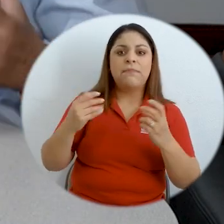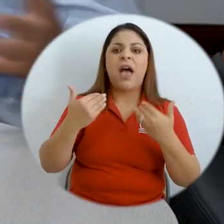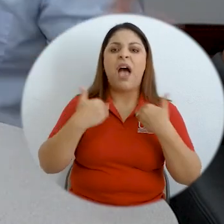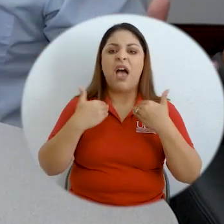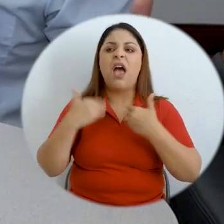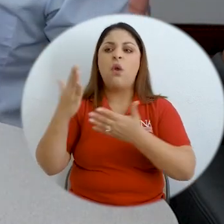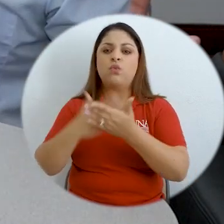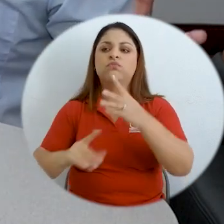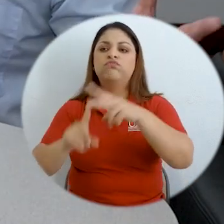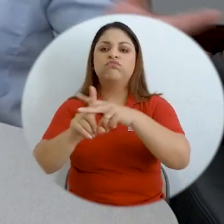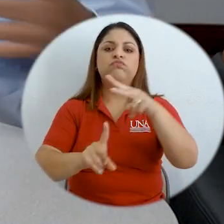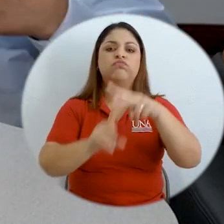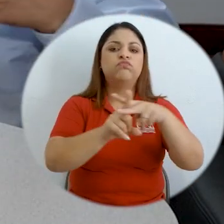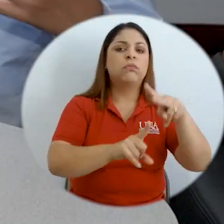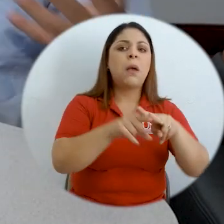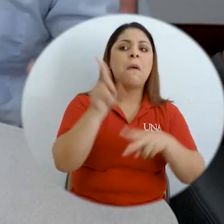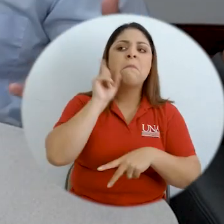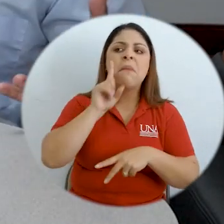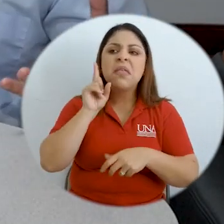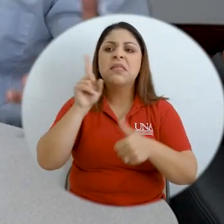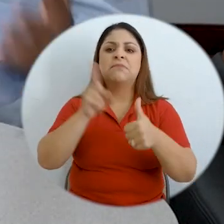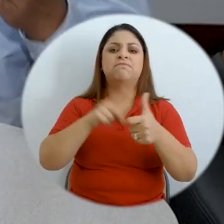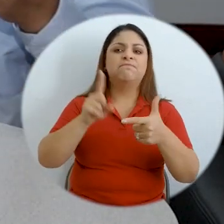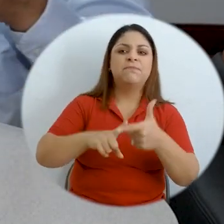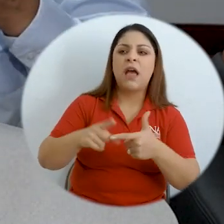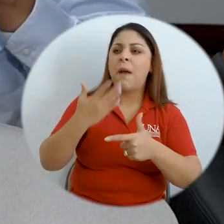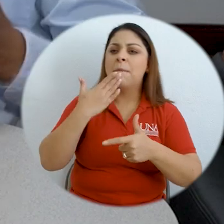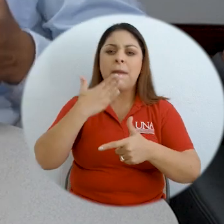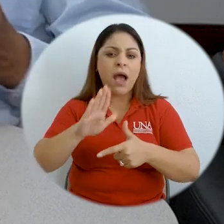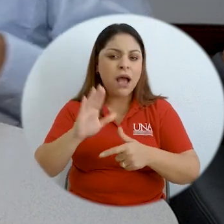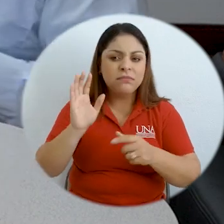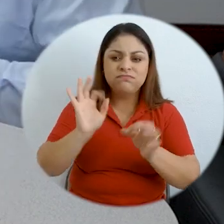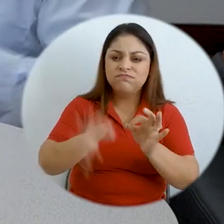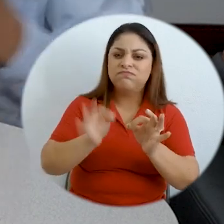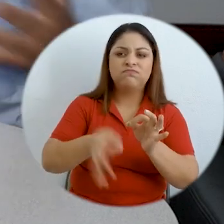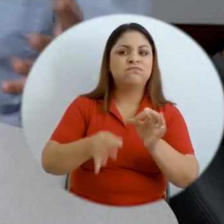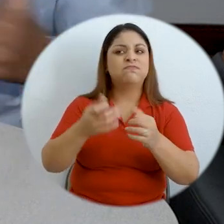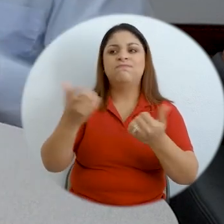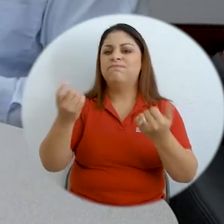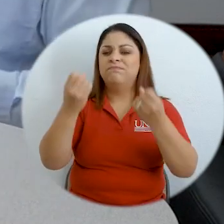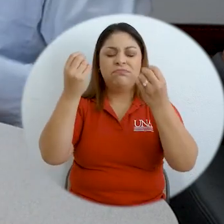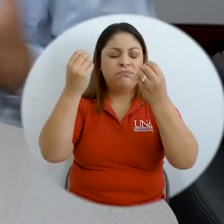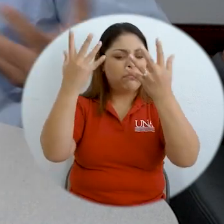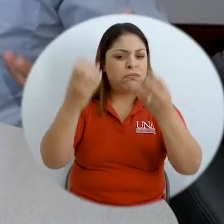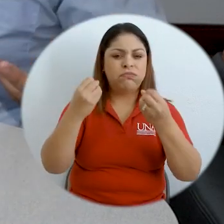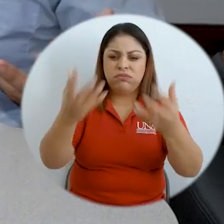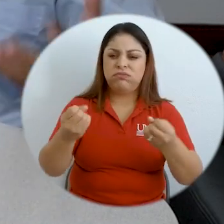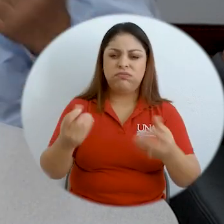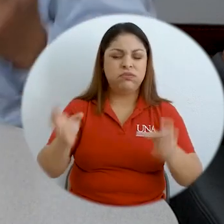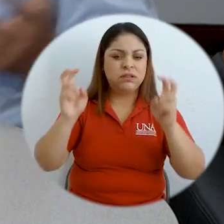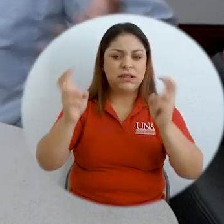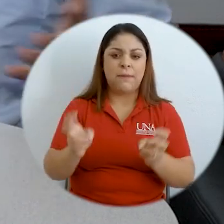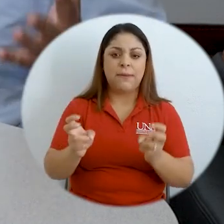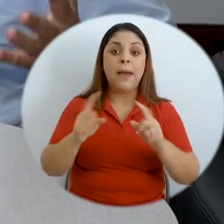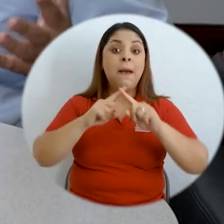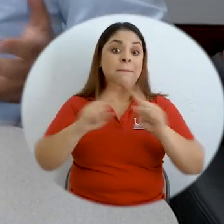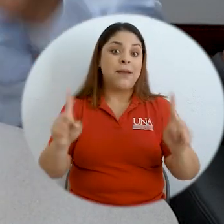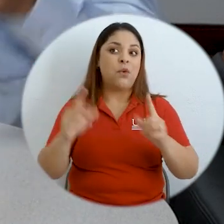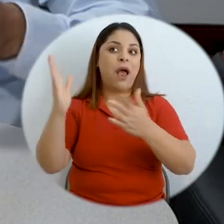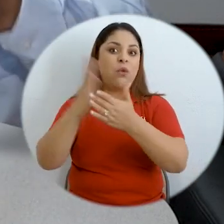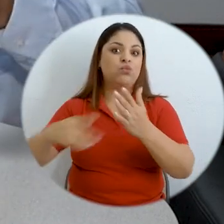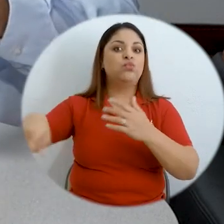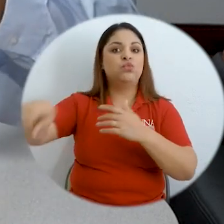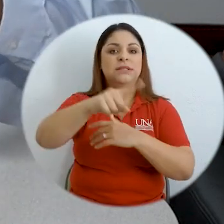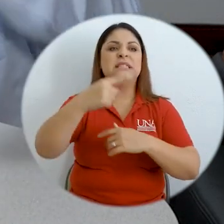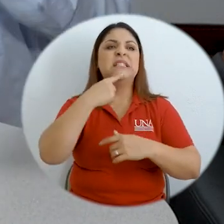malinterpretaciones, surgen mentiras, surgen posverdades, y una de las tantas que ha surgido y que tiene mucha fuerza es el tema de los salarios. La gente en la calle dice,